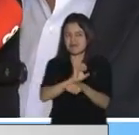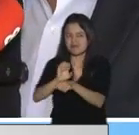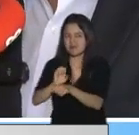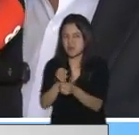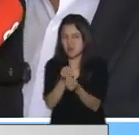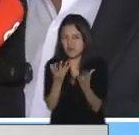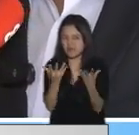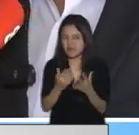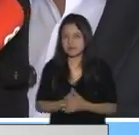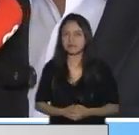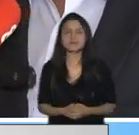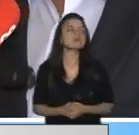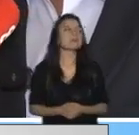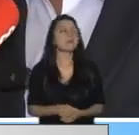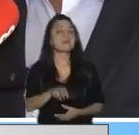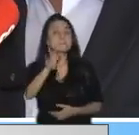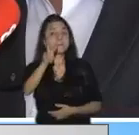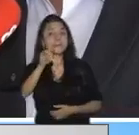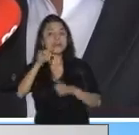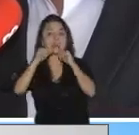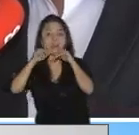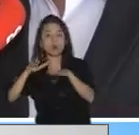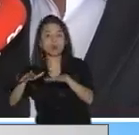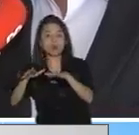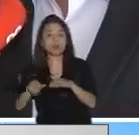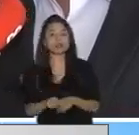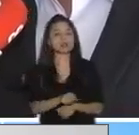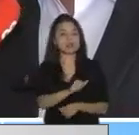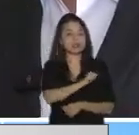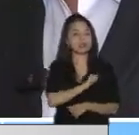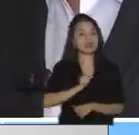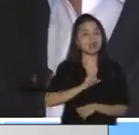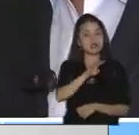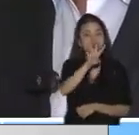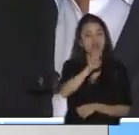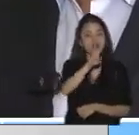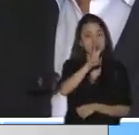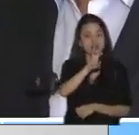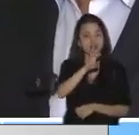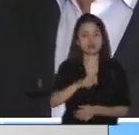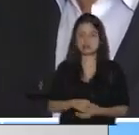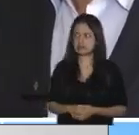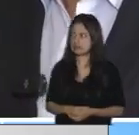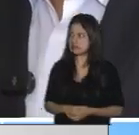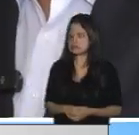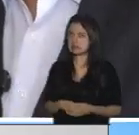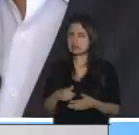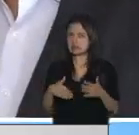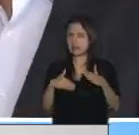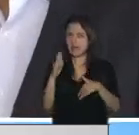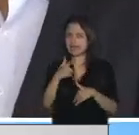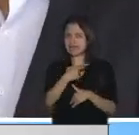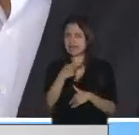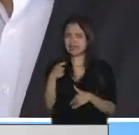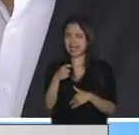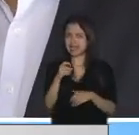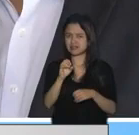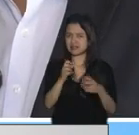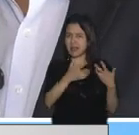20 públicas, y privadas son más o menos 97. Es decir, que supera 100 organizaciones colombianas